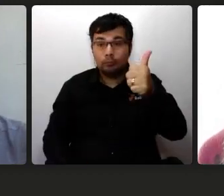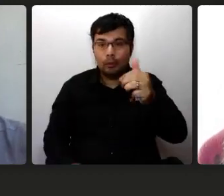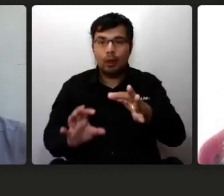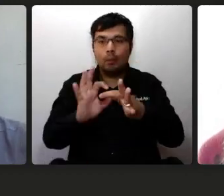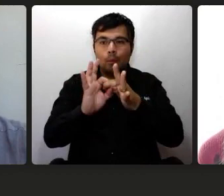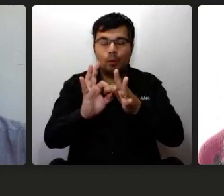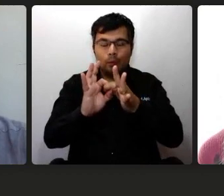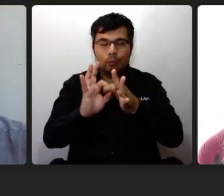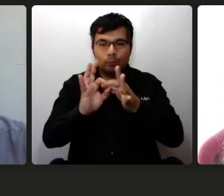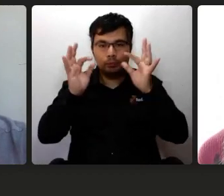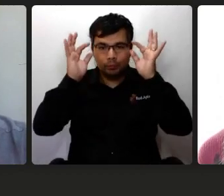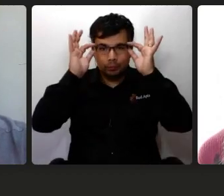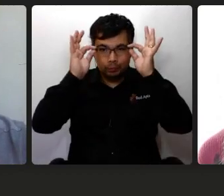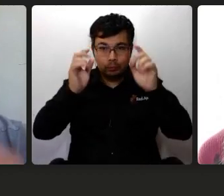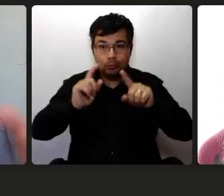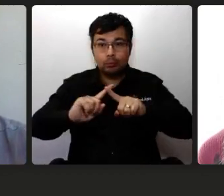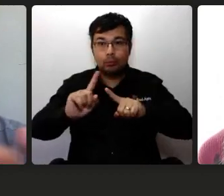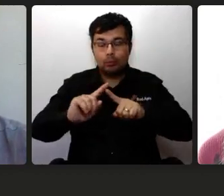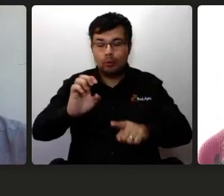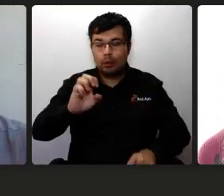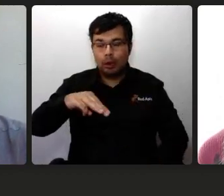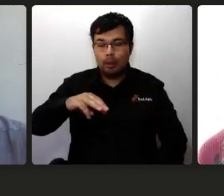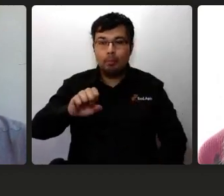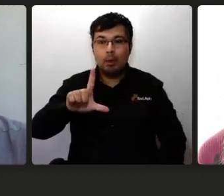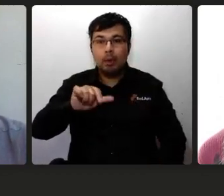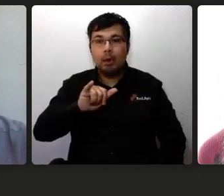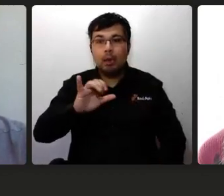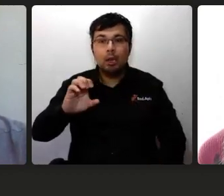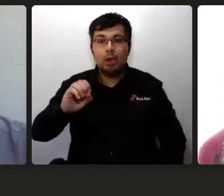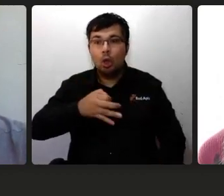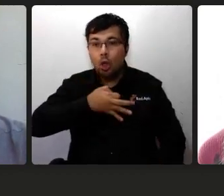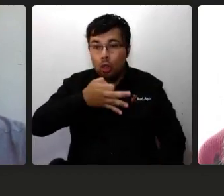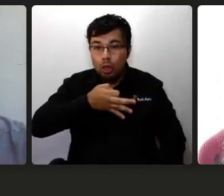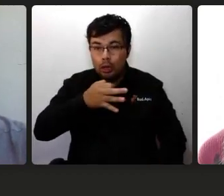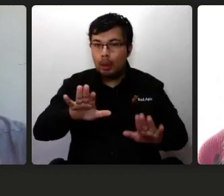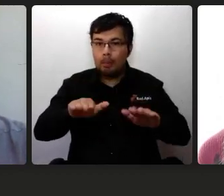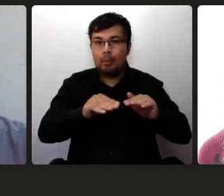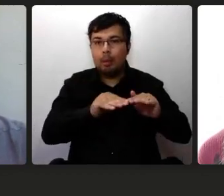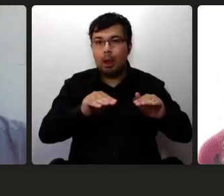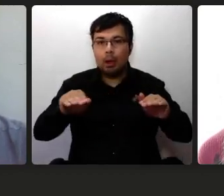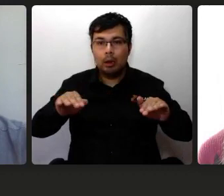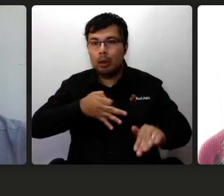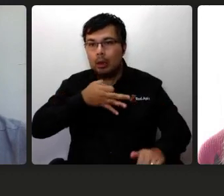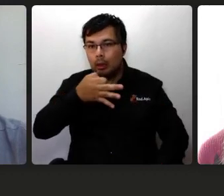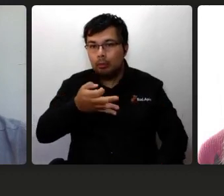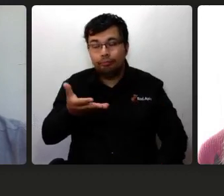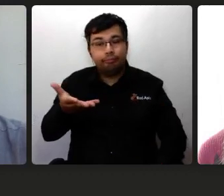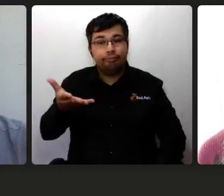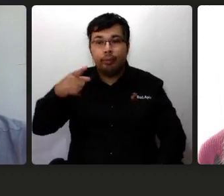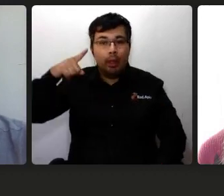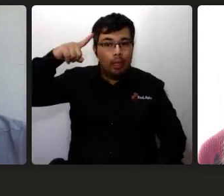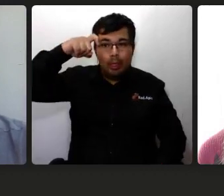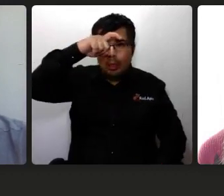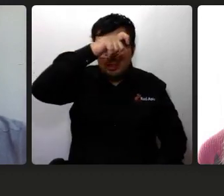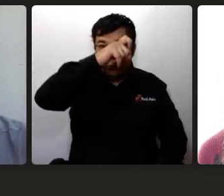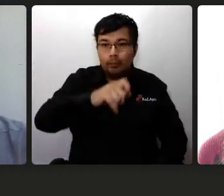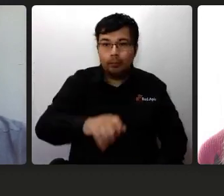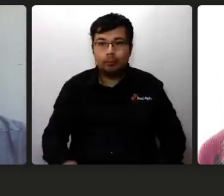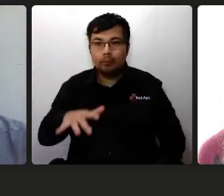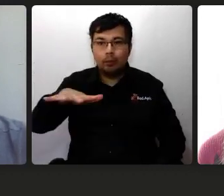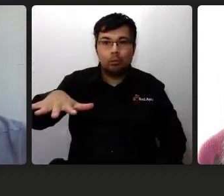Gracias, fantástico, Magdalena. Mira lo que nos comenta Emilio Herrera, que va en la línea, a ver qué nos puedes comentar. Dice, dada la complejidad del